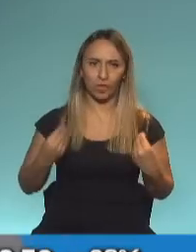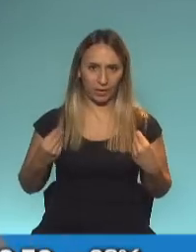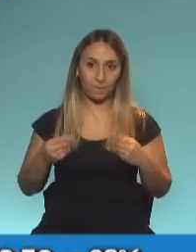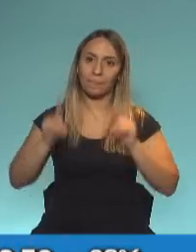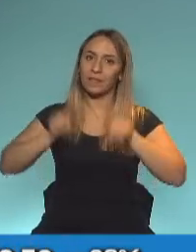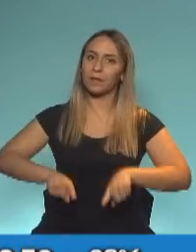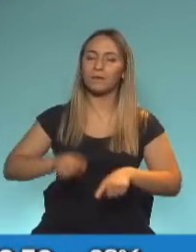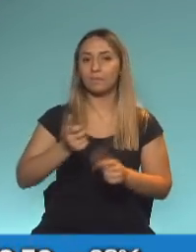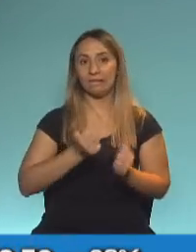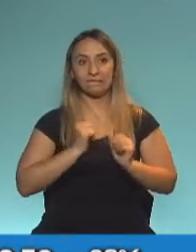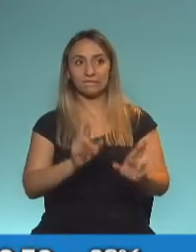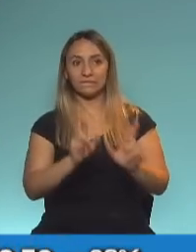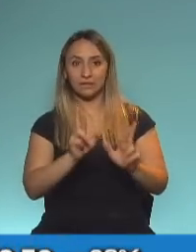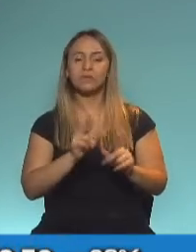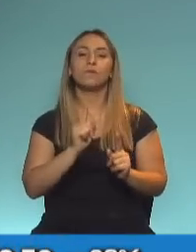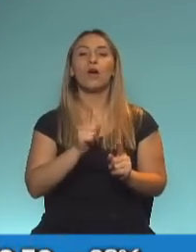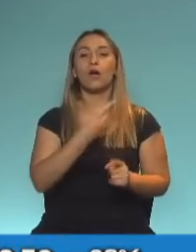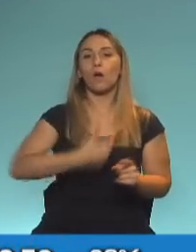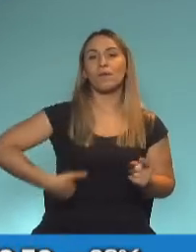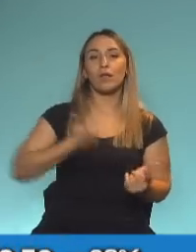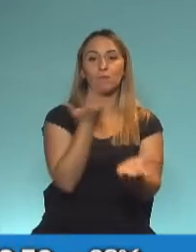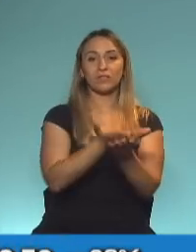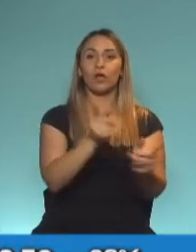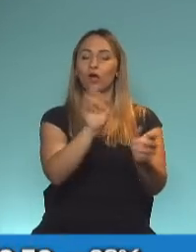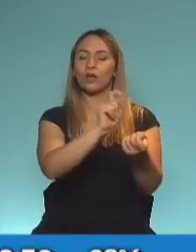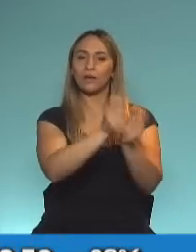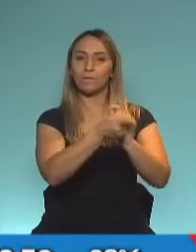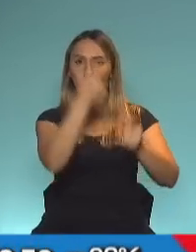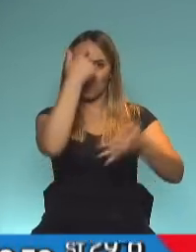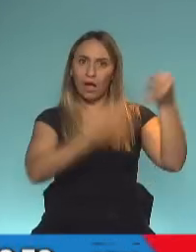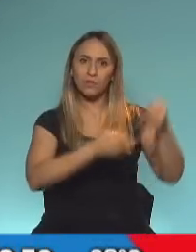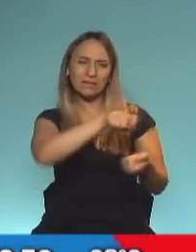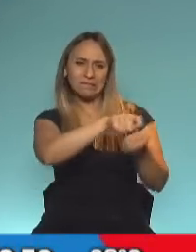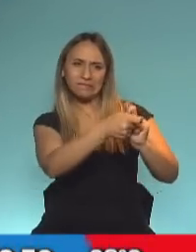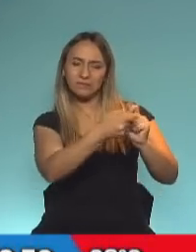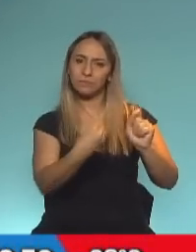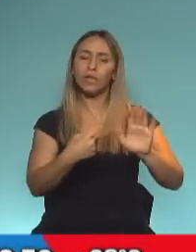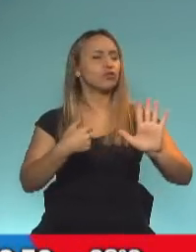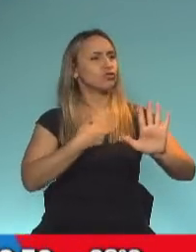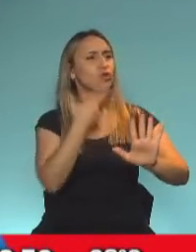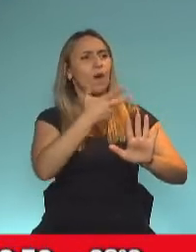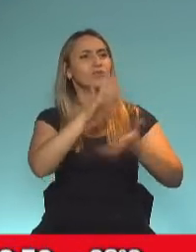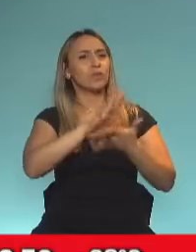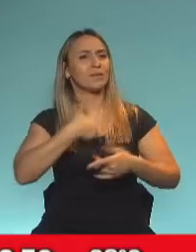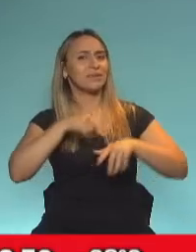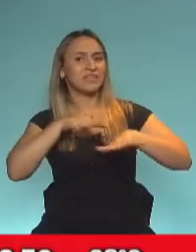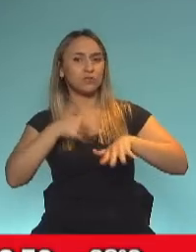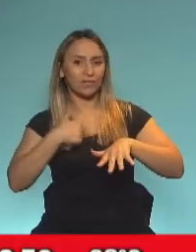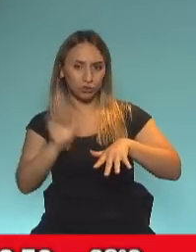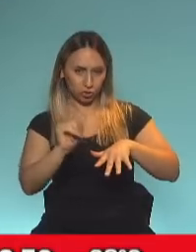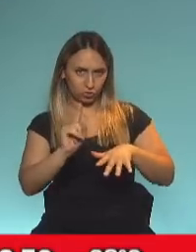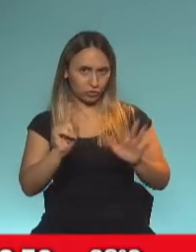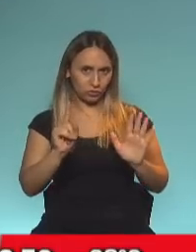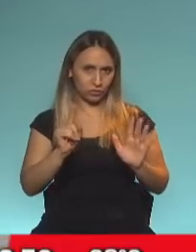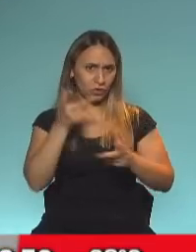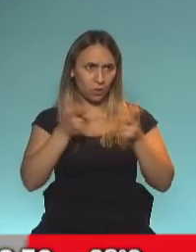la reforma judicial que presentó el gobierno? Sí, no me estaba refiriendo a mi situación cuando decía que esperaba otra.